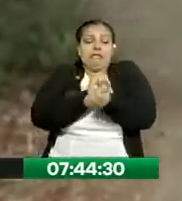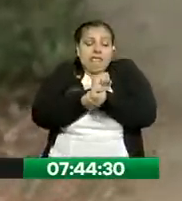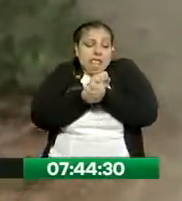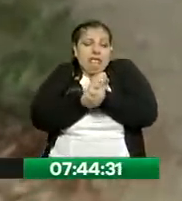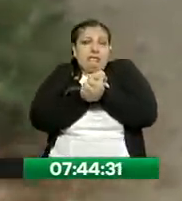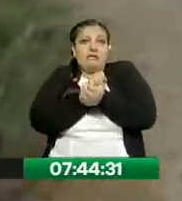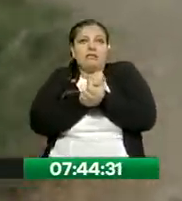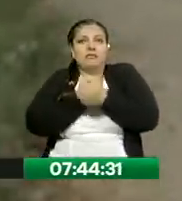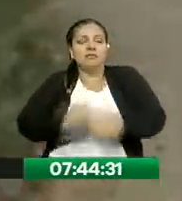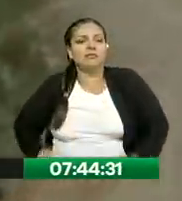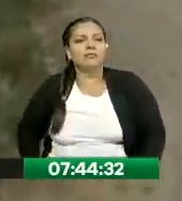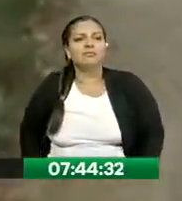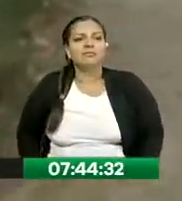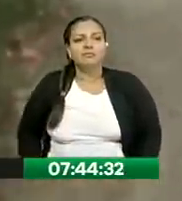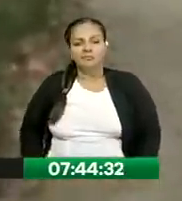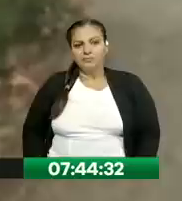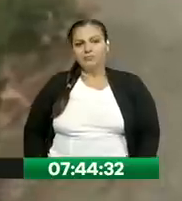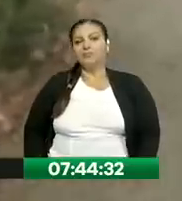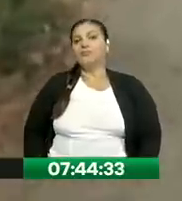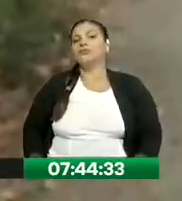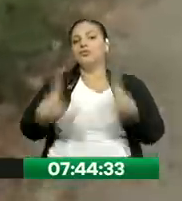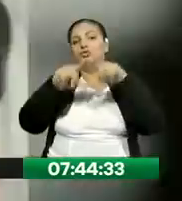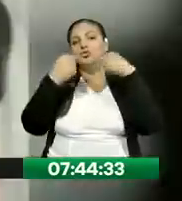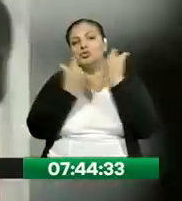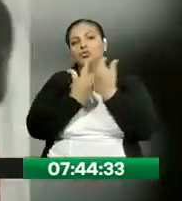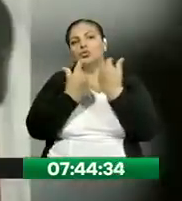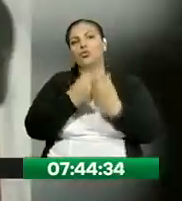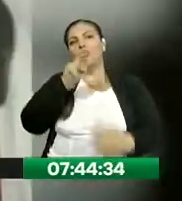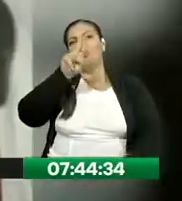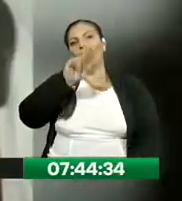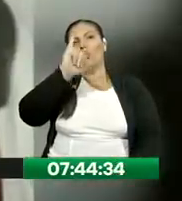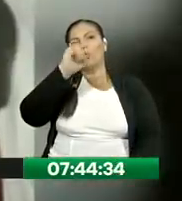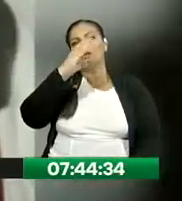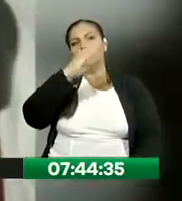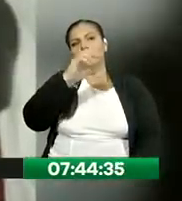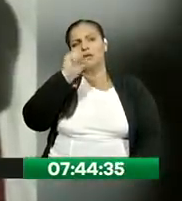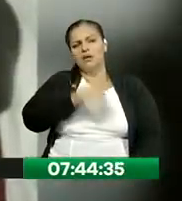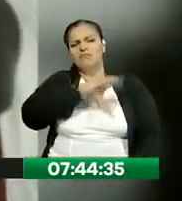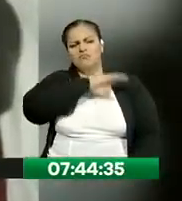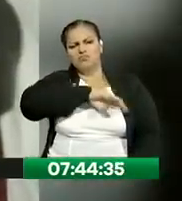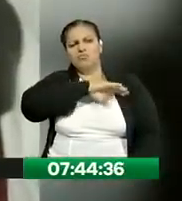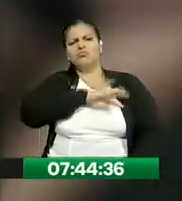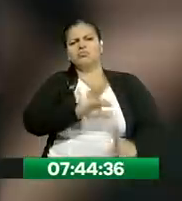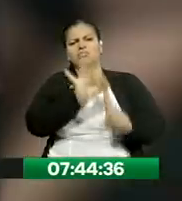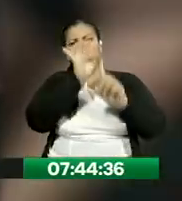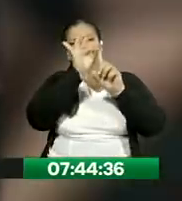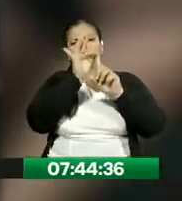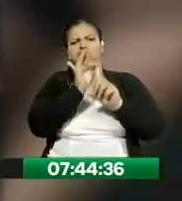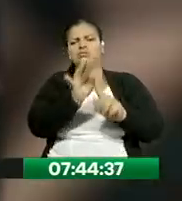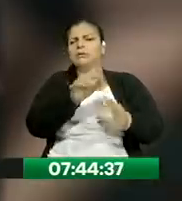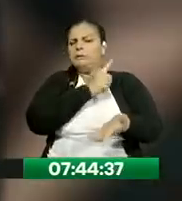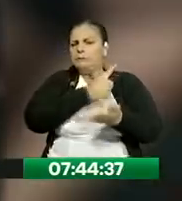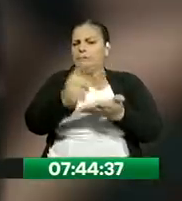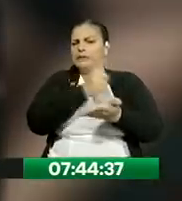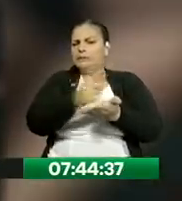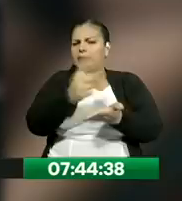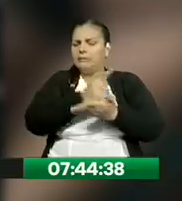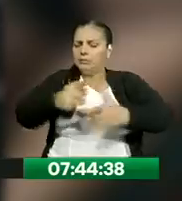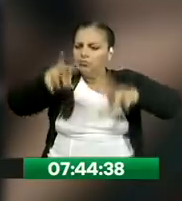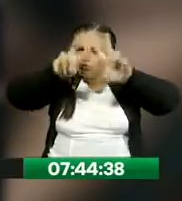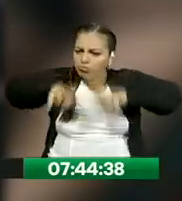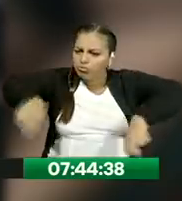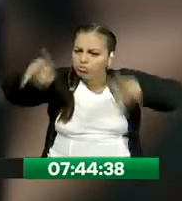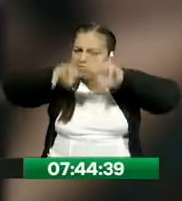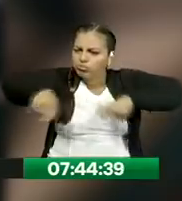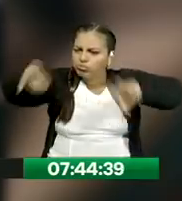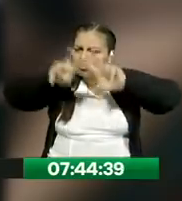los agentes de la UICA se adentraron en áreas rurales para identificar a los integrantes de la supuesta organización delictiva dedicada